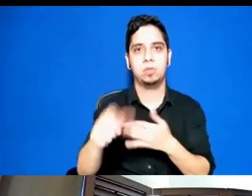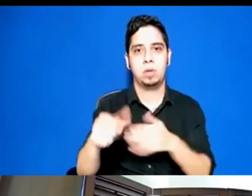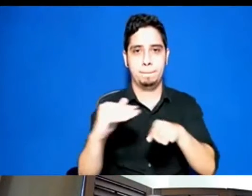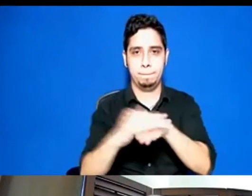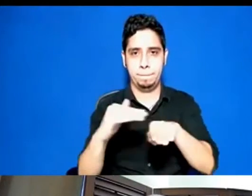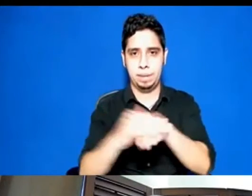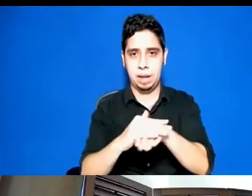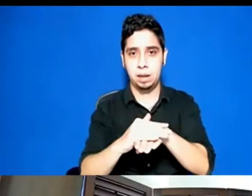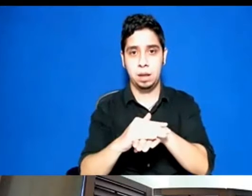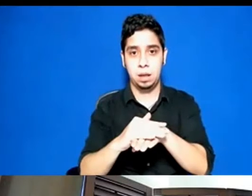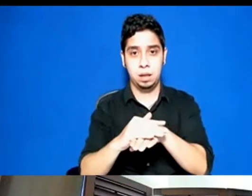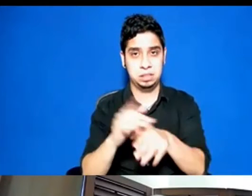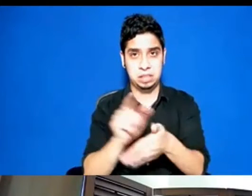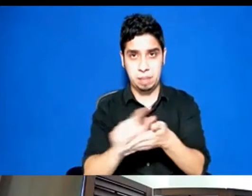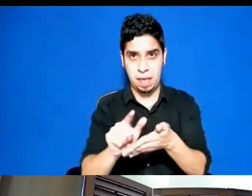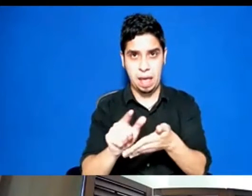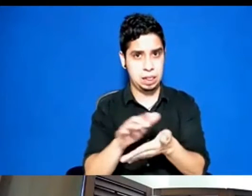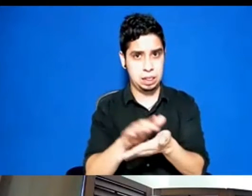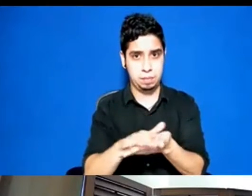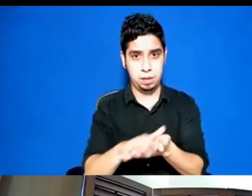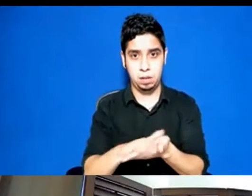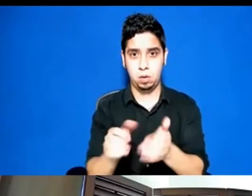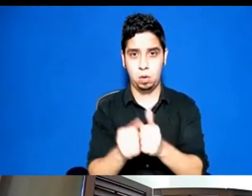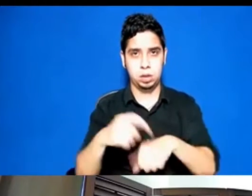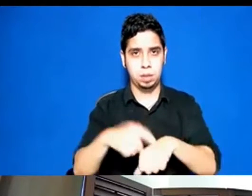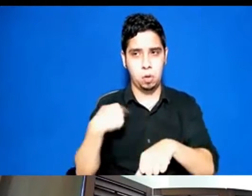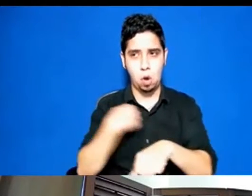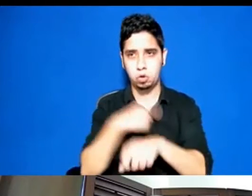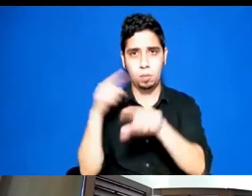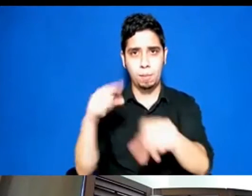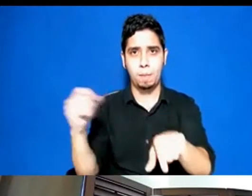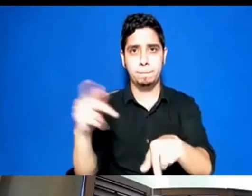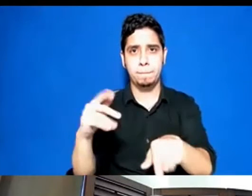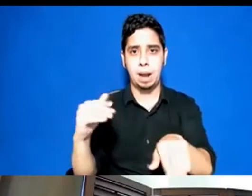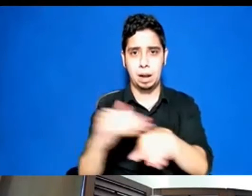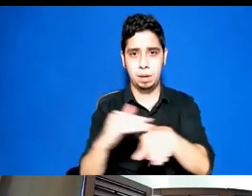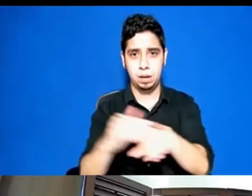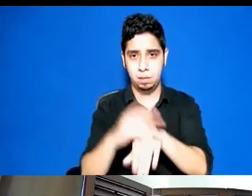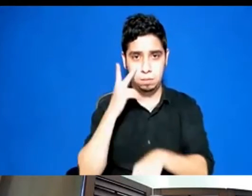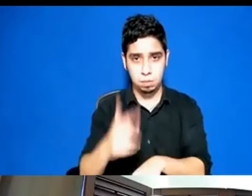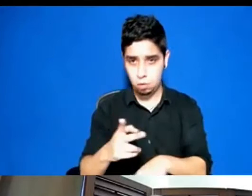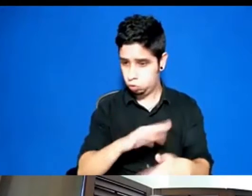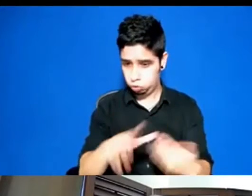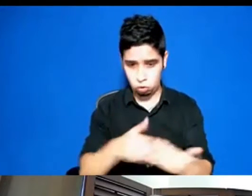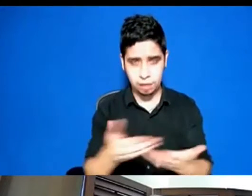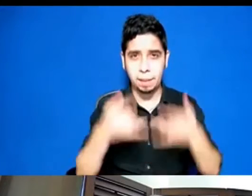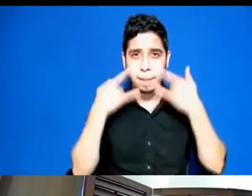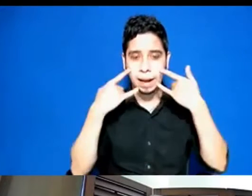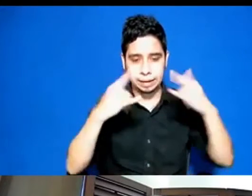sé cuántas semanas, de pronto vamos a la playa y nos empezamos a encontrar todas estas